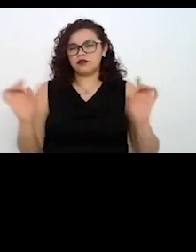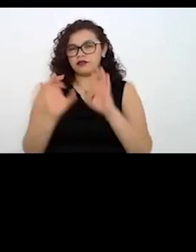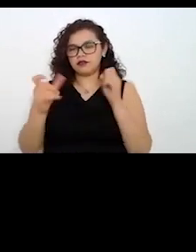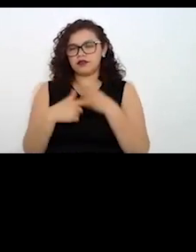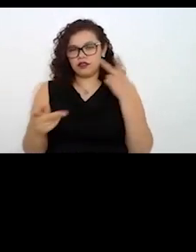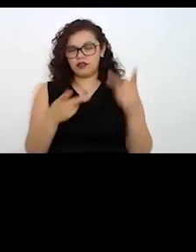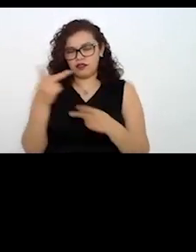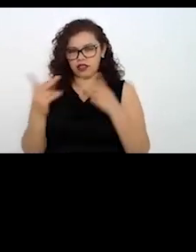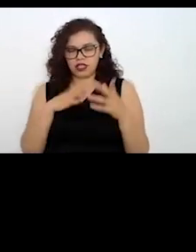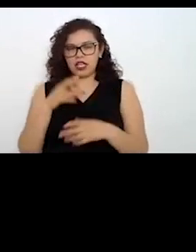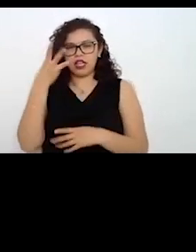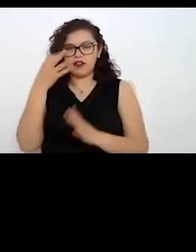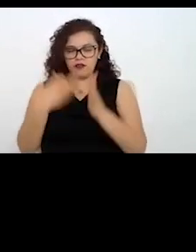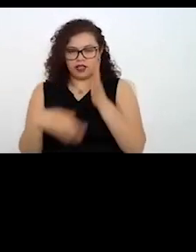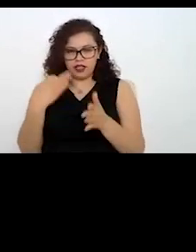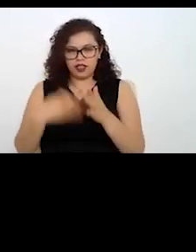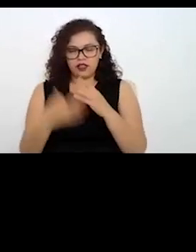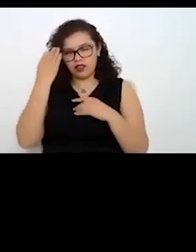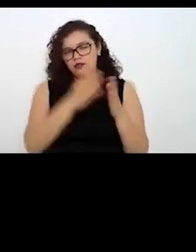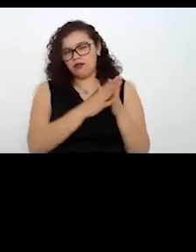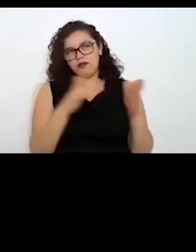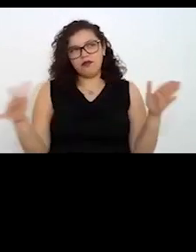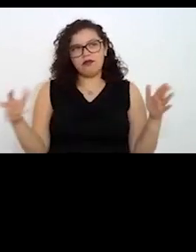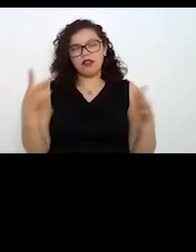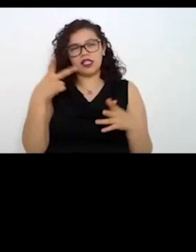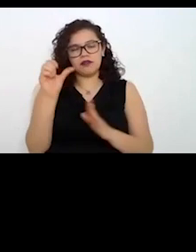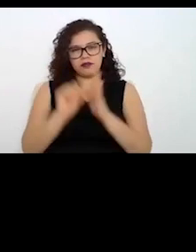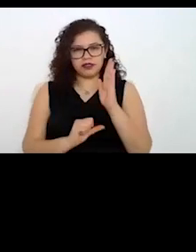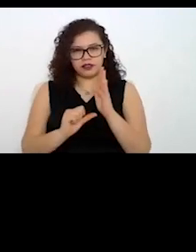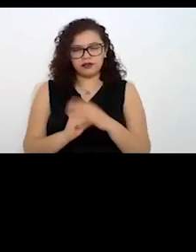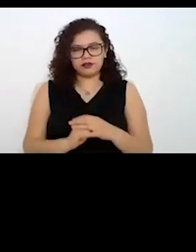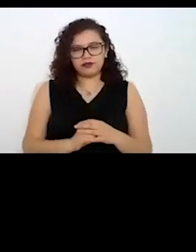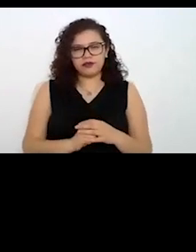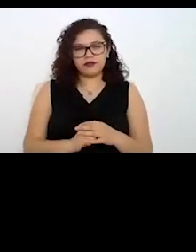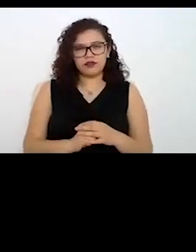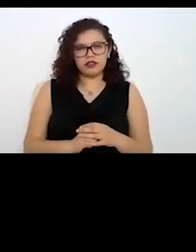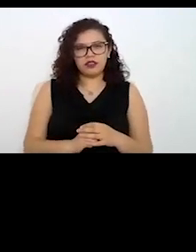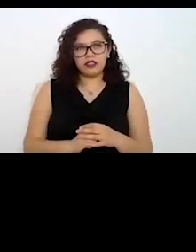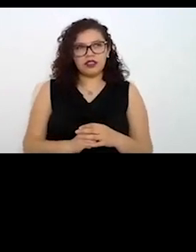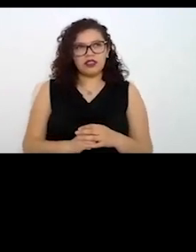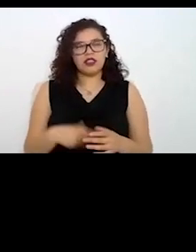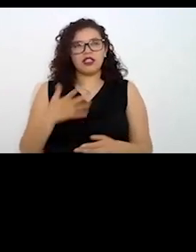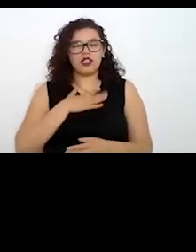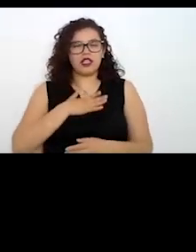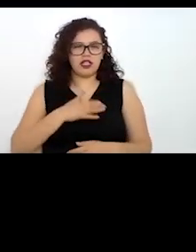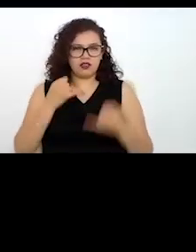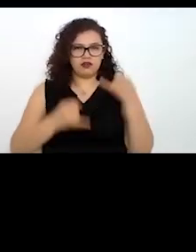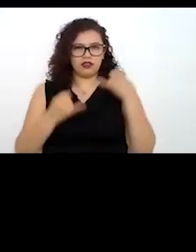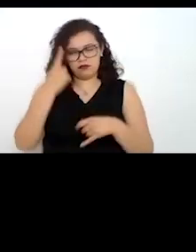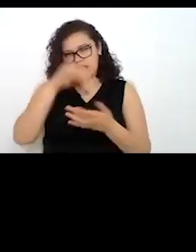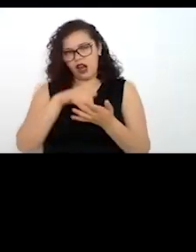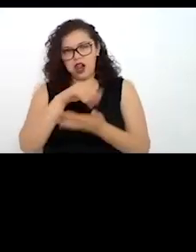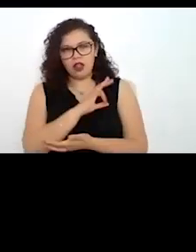que el trabajador acumule 3 faltas en un periodo no mayor a 3 meses y sea causa justificable para